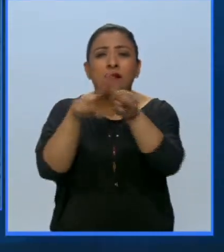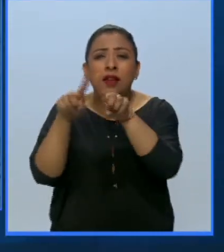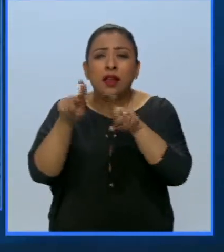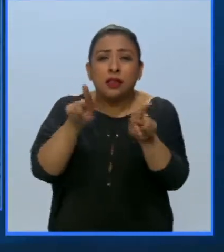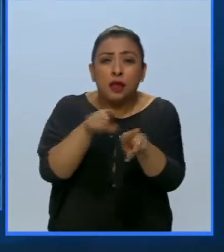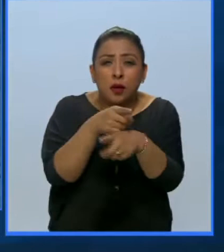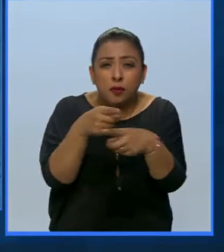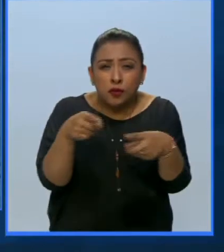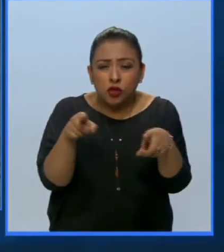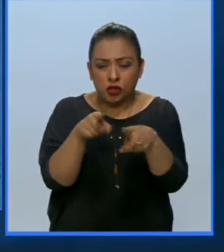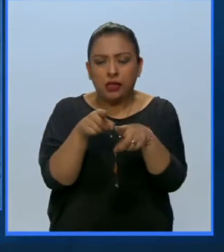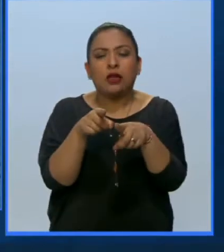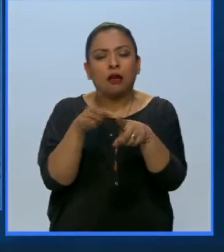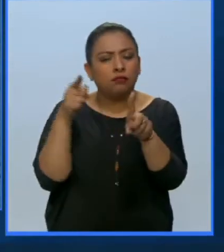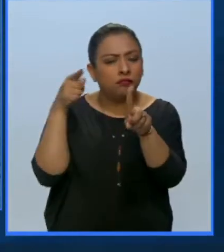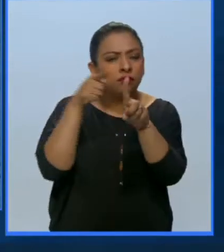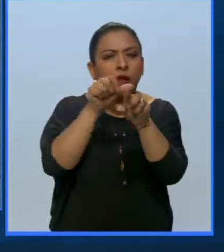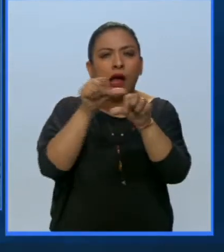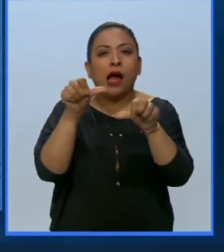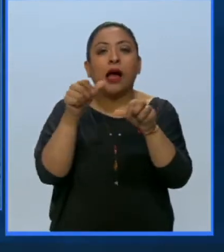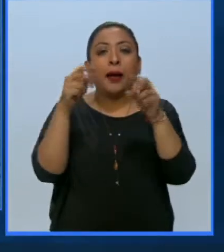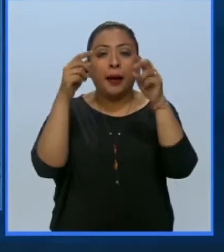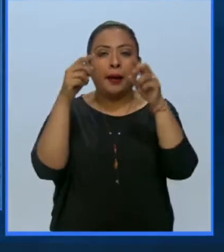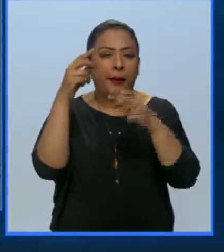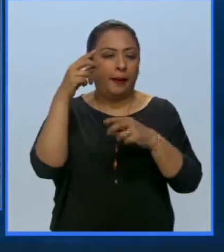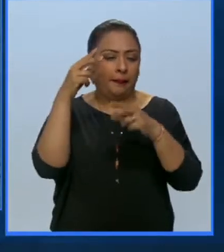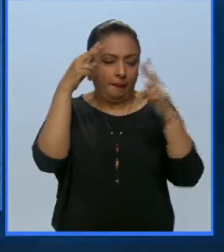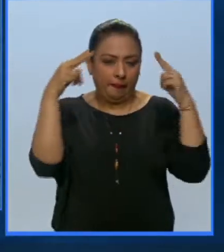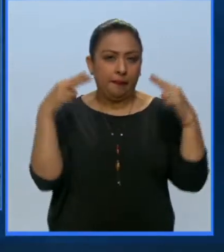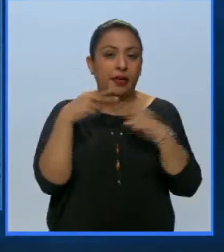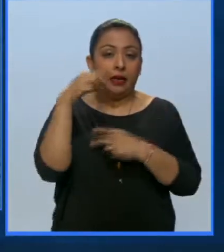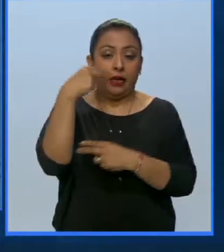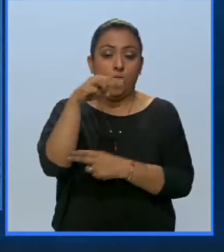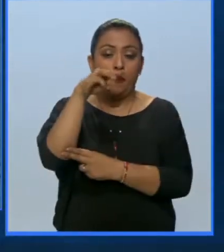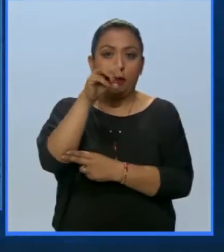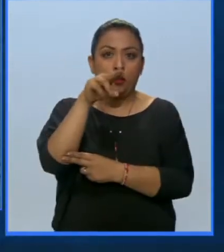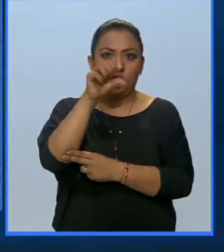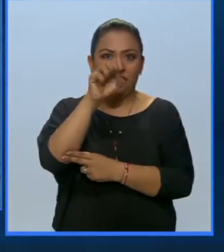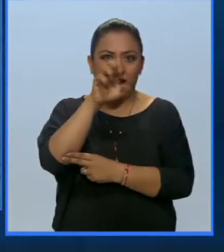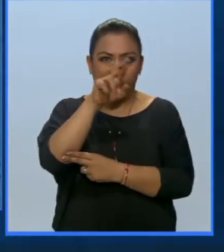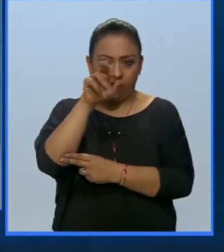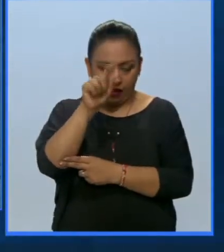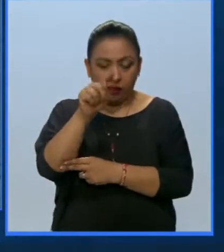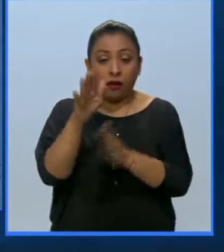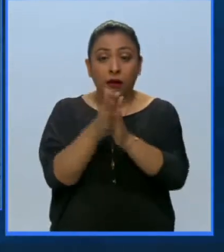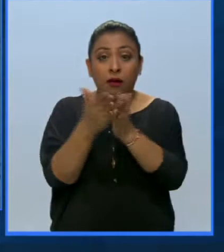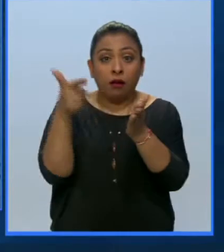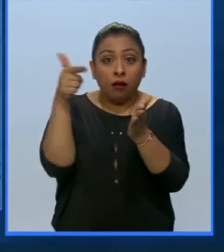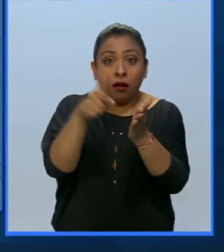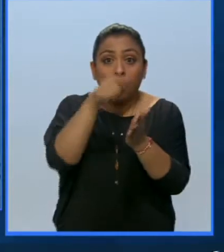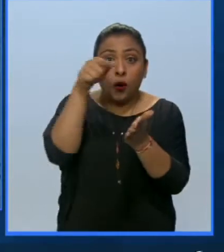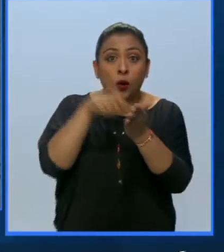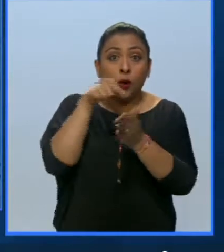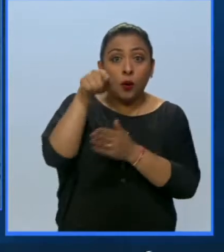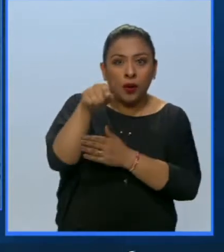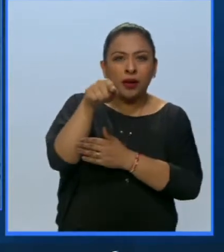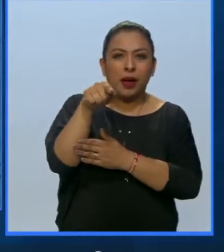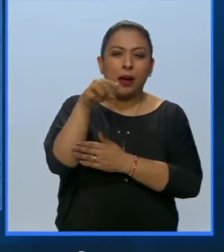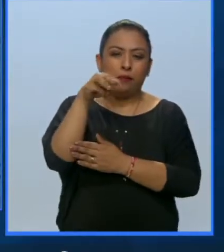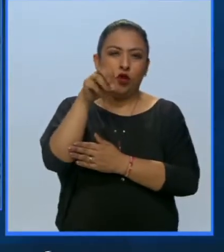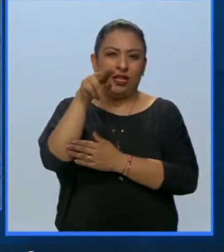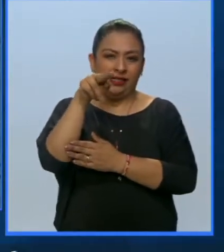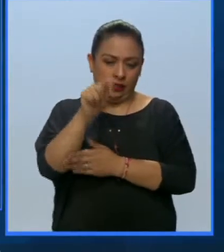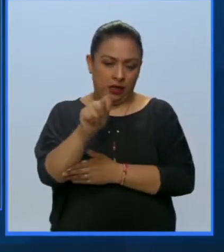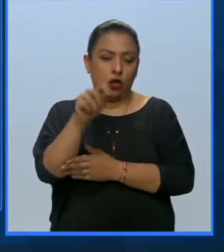piezas que eran dedicadas a la Virgen de Montserrat. Este libro se encontró en el monasterio de